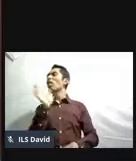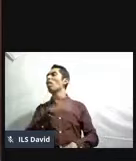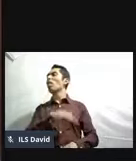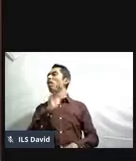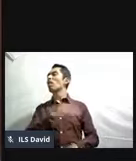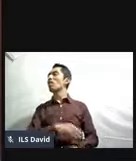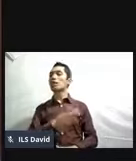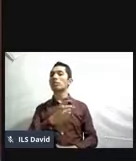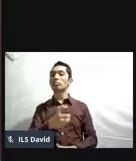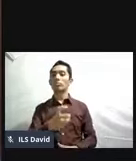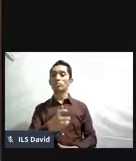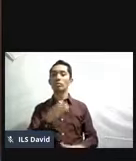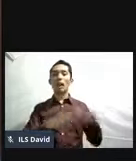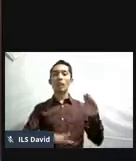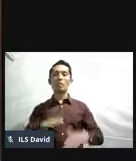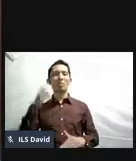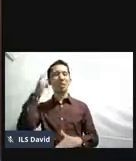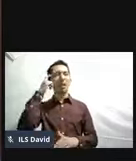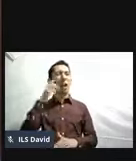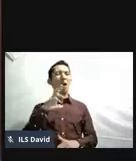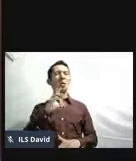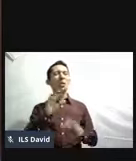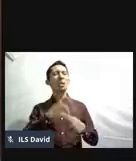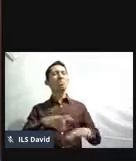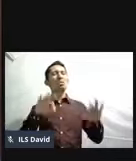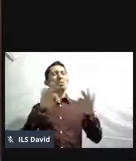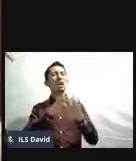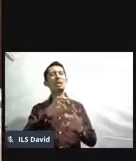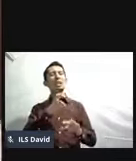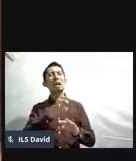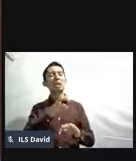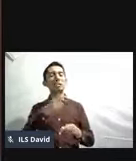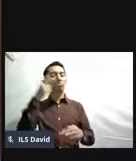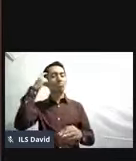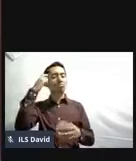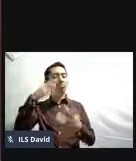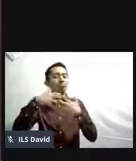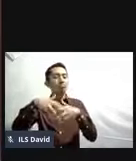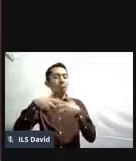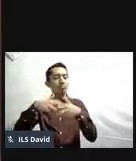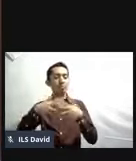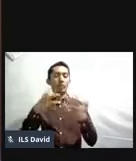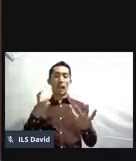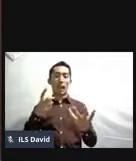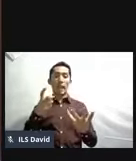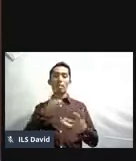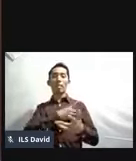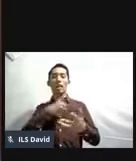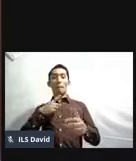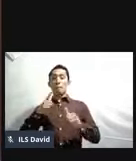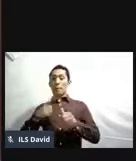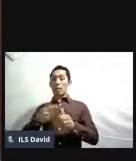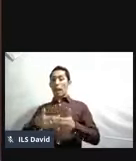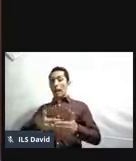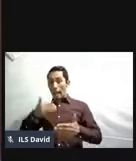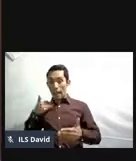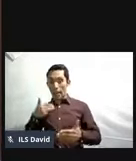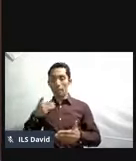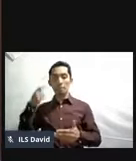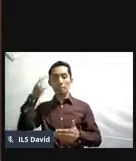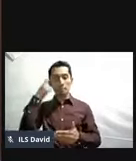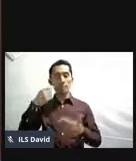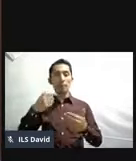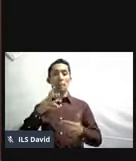tiendo a desestimarlo. Por eso debemos ser muy claras y muy claros como madres, padres de familia